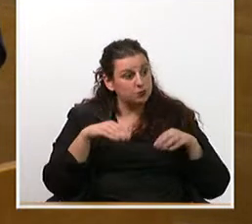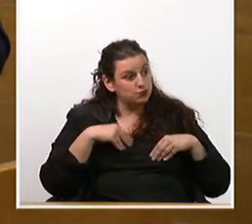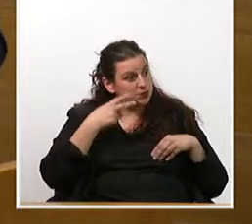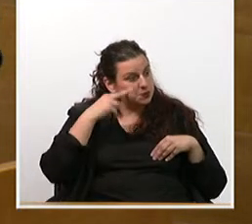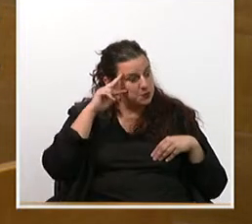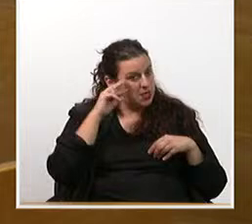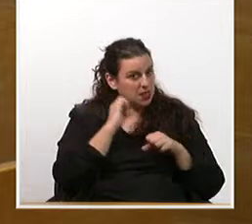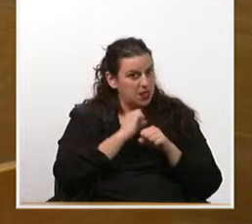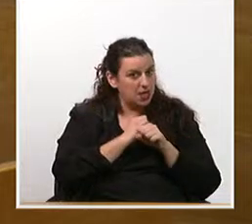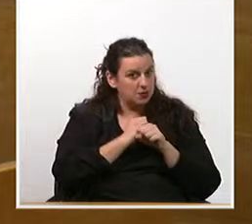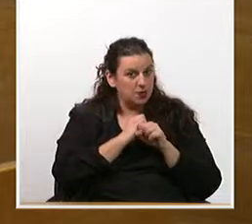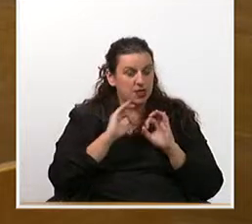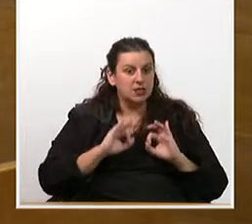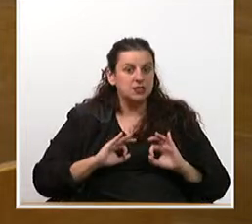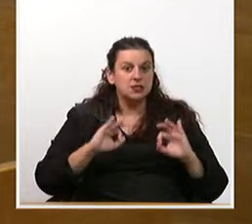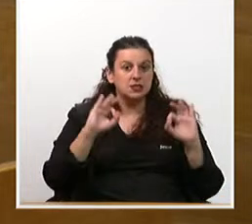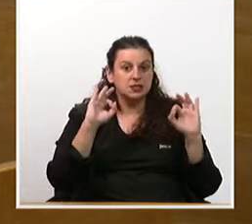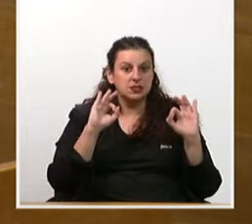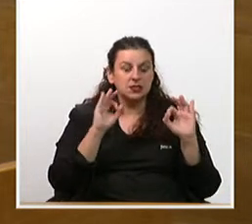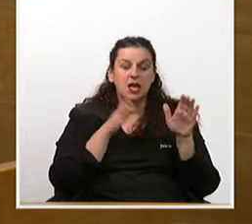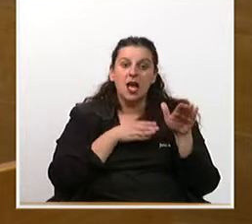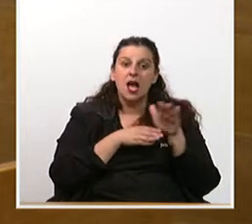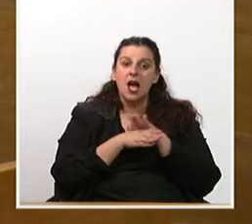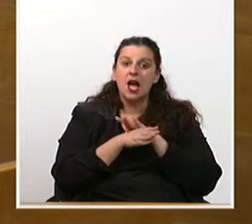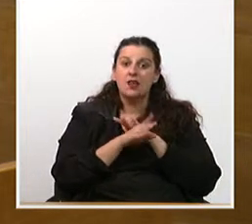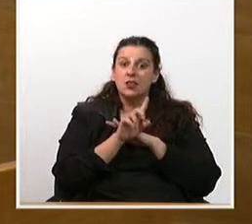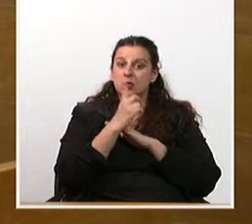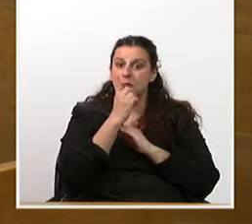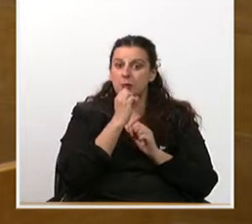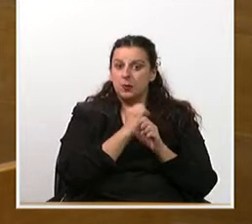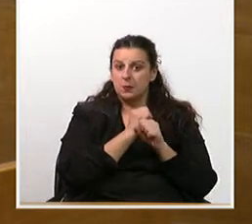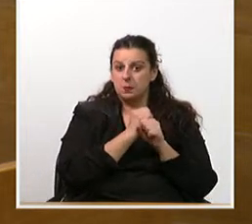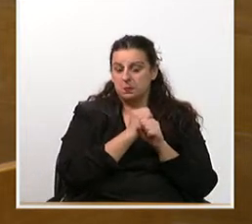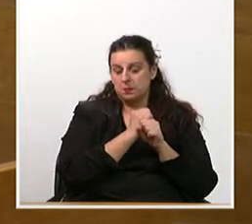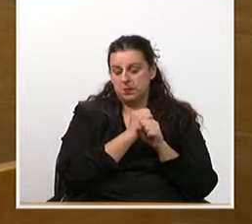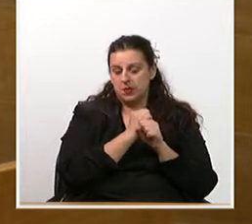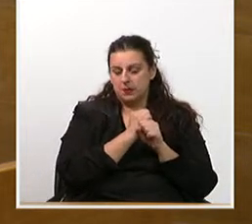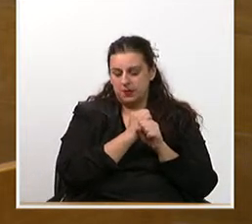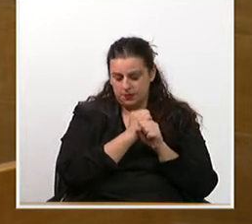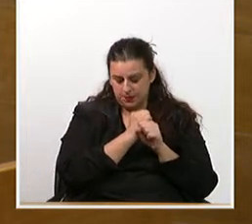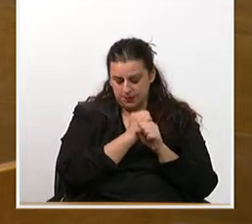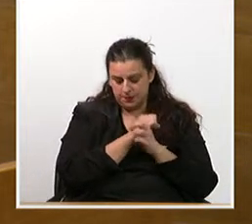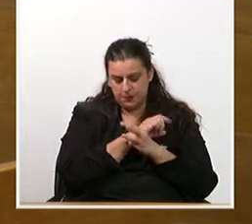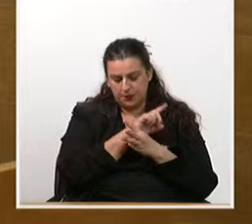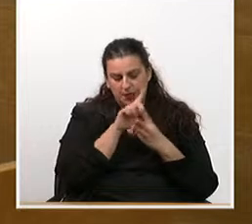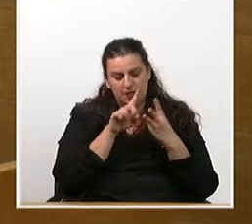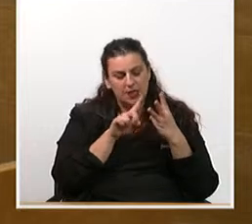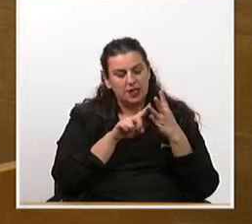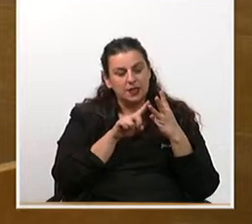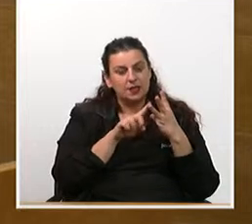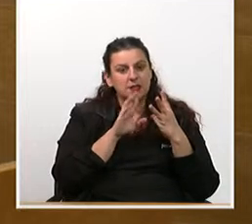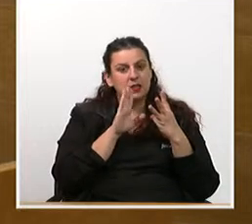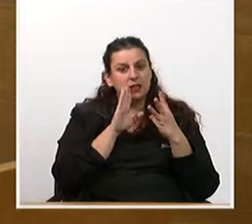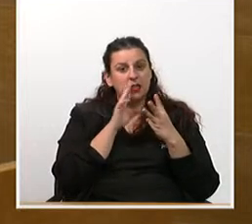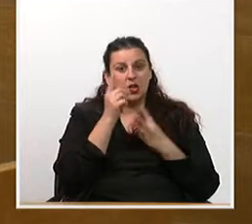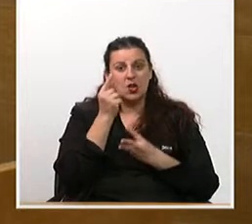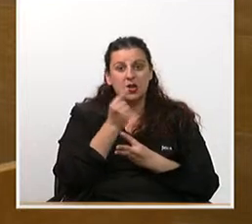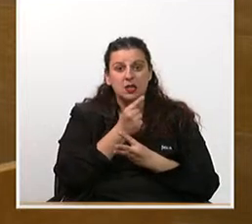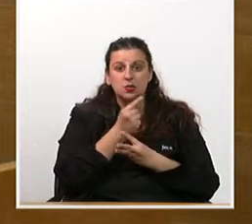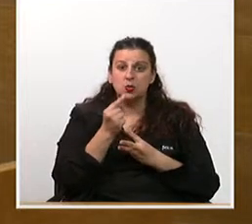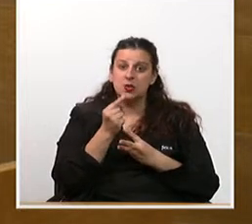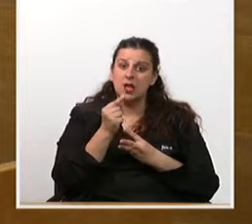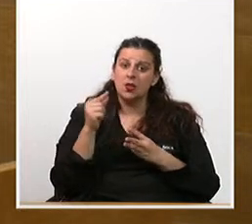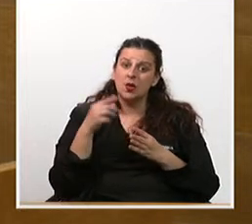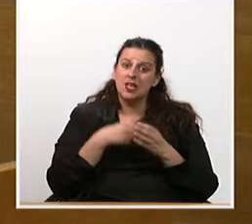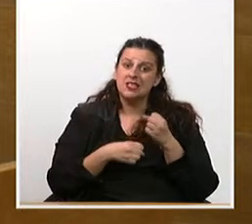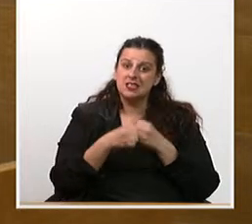laboral especialmente a través del acceso a su primer empleo y En tercer lugar Respecto a los resultados de inserción